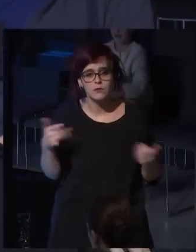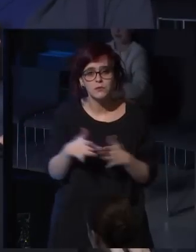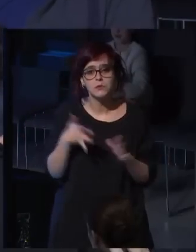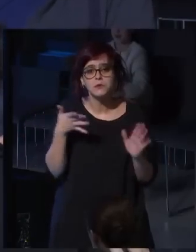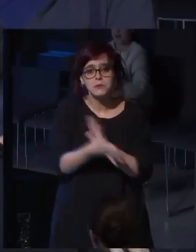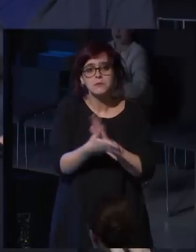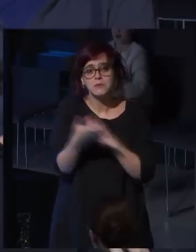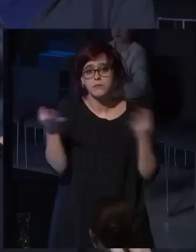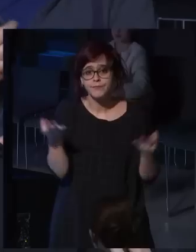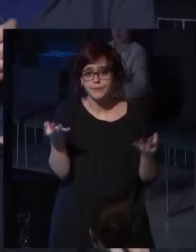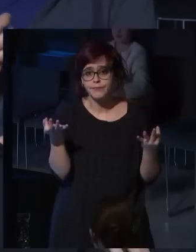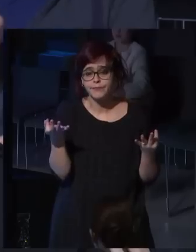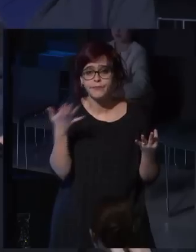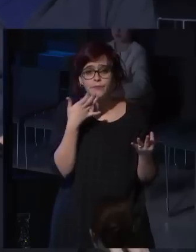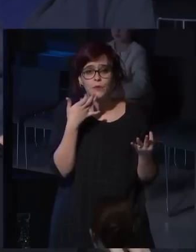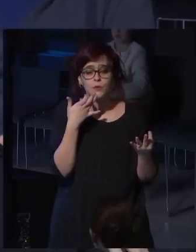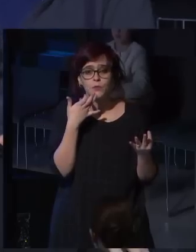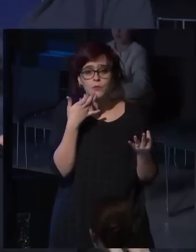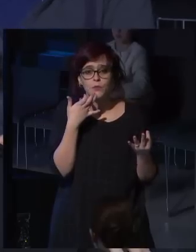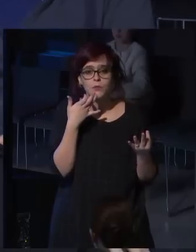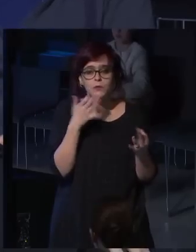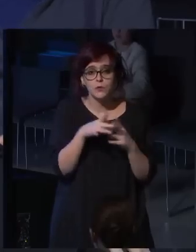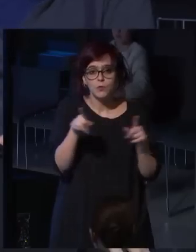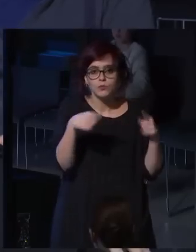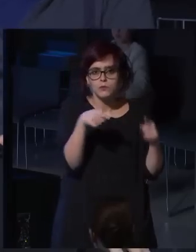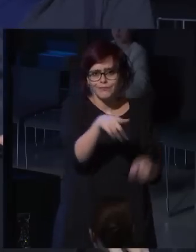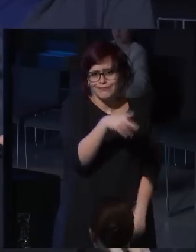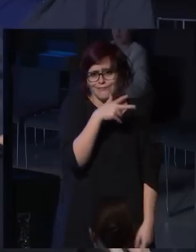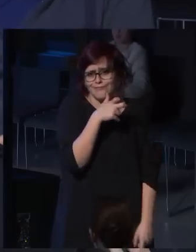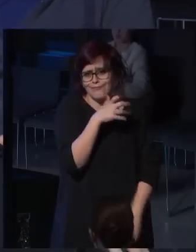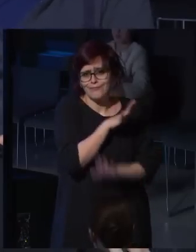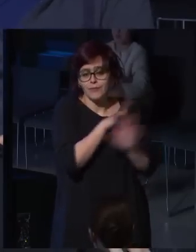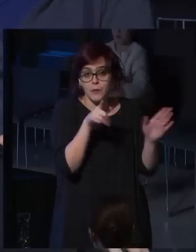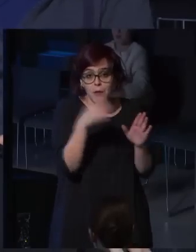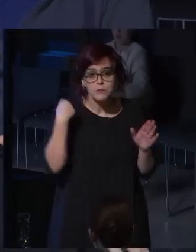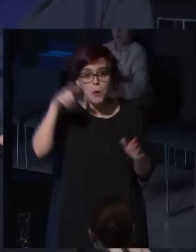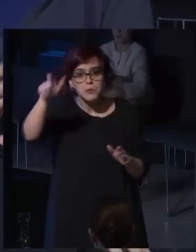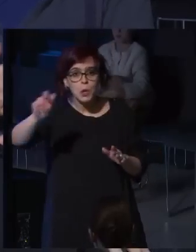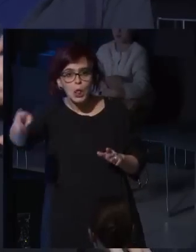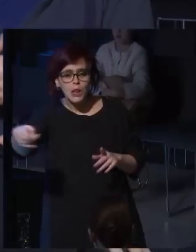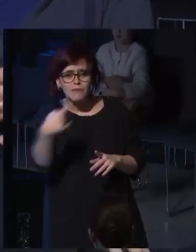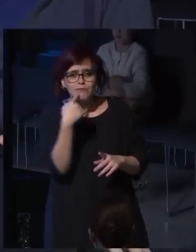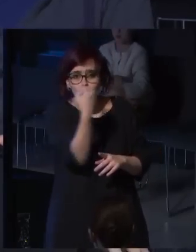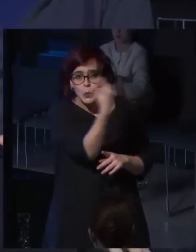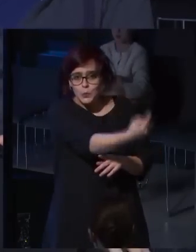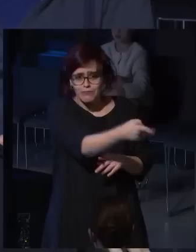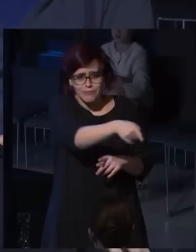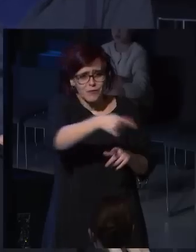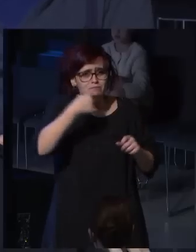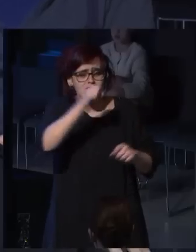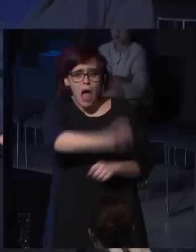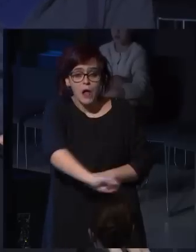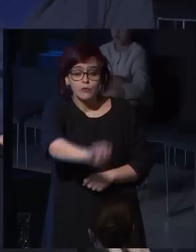explicar por qué a alguien una música le puede parecer horrible, pero a esa misma música a otra persona le puede parecer maravillosa,